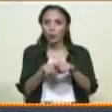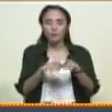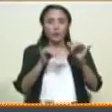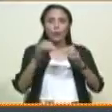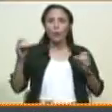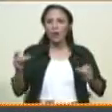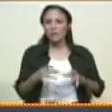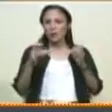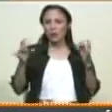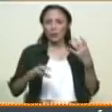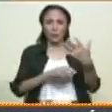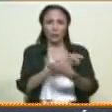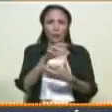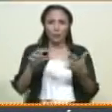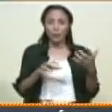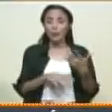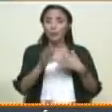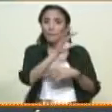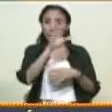guarimba,